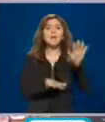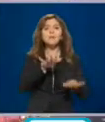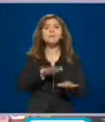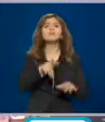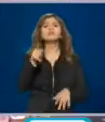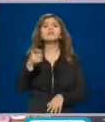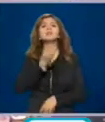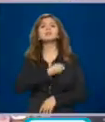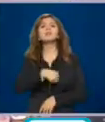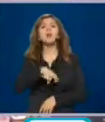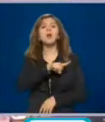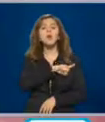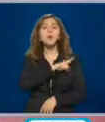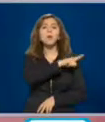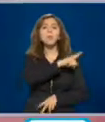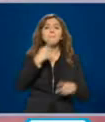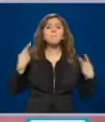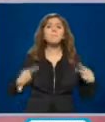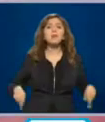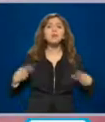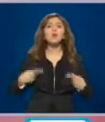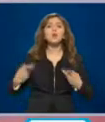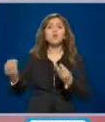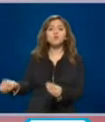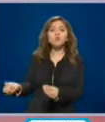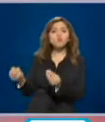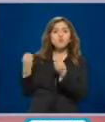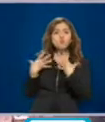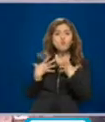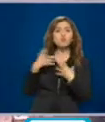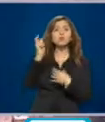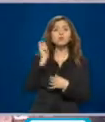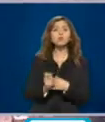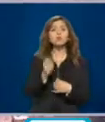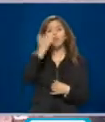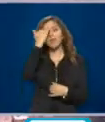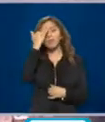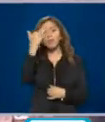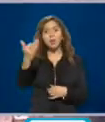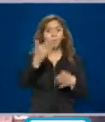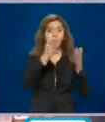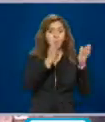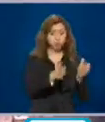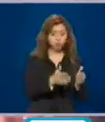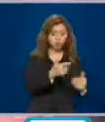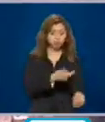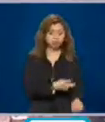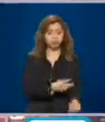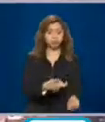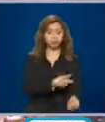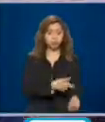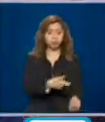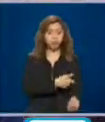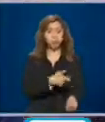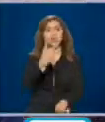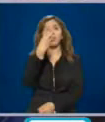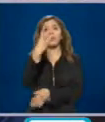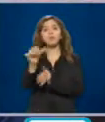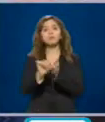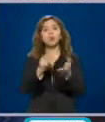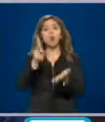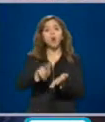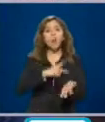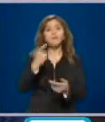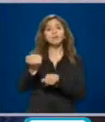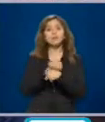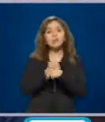salud en el donante porque lo hacían en periodos muy cortos de tiempo, ¿no? O sea, donaban y a los 3 meses ya querían donar nuevamente. ¿Cuál